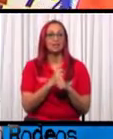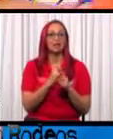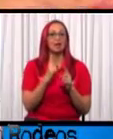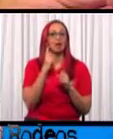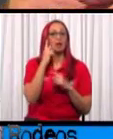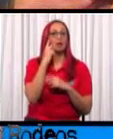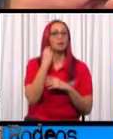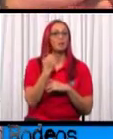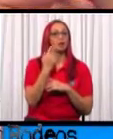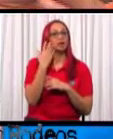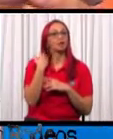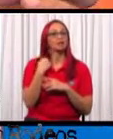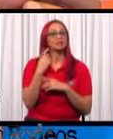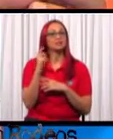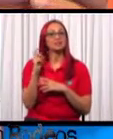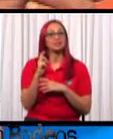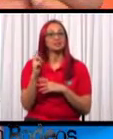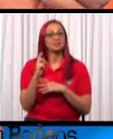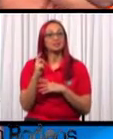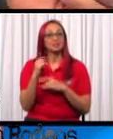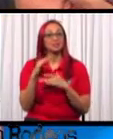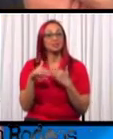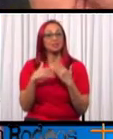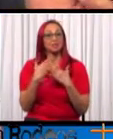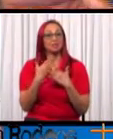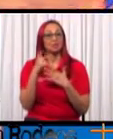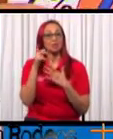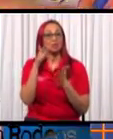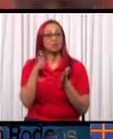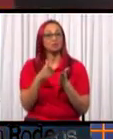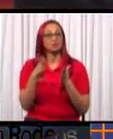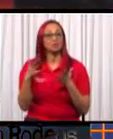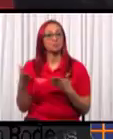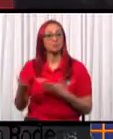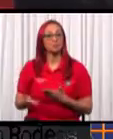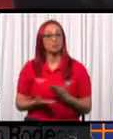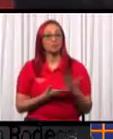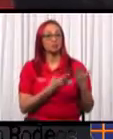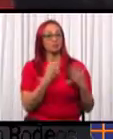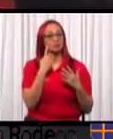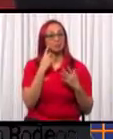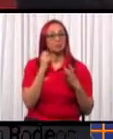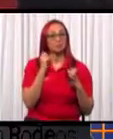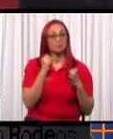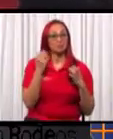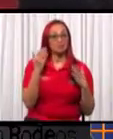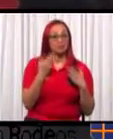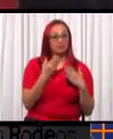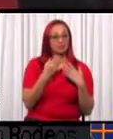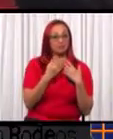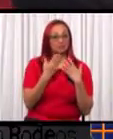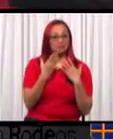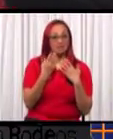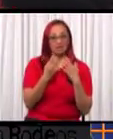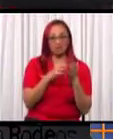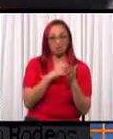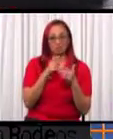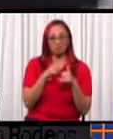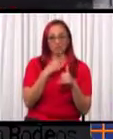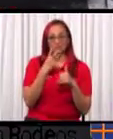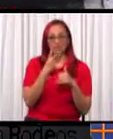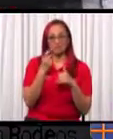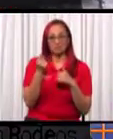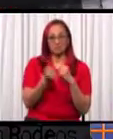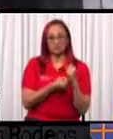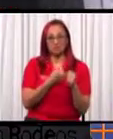se necesita hacer toda la logística de importación para poder traer este arroz en los primeros tres meses del año. Y toda